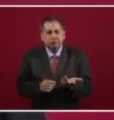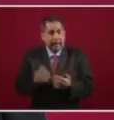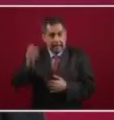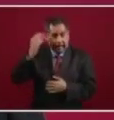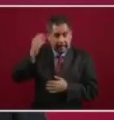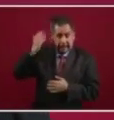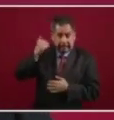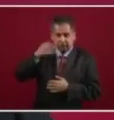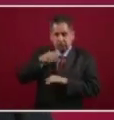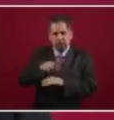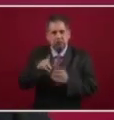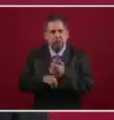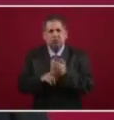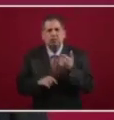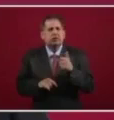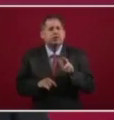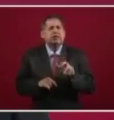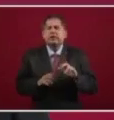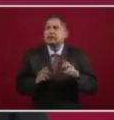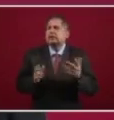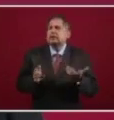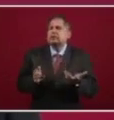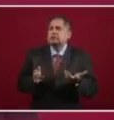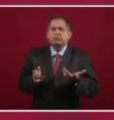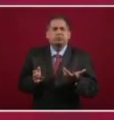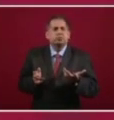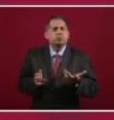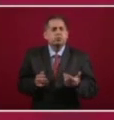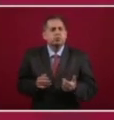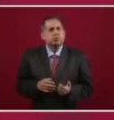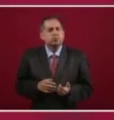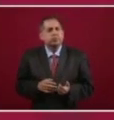actuar en materia de